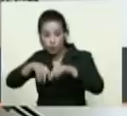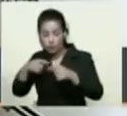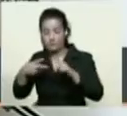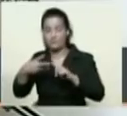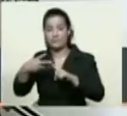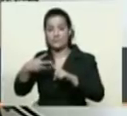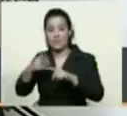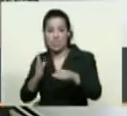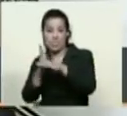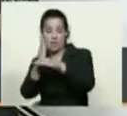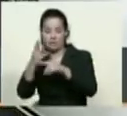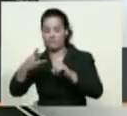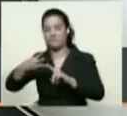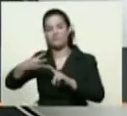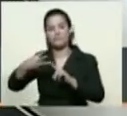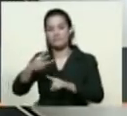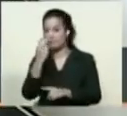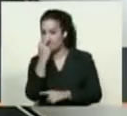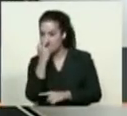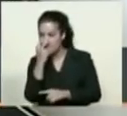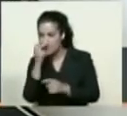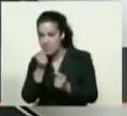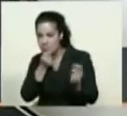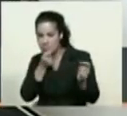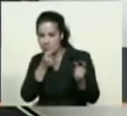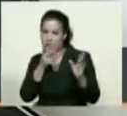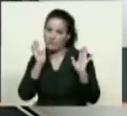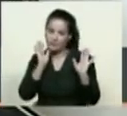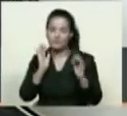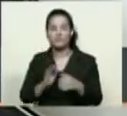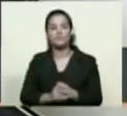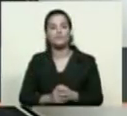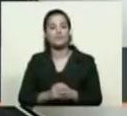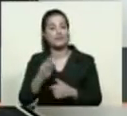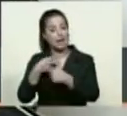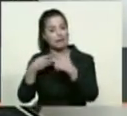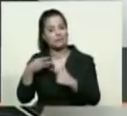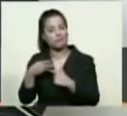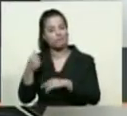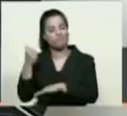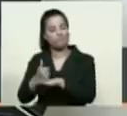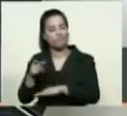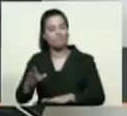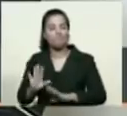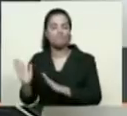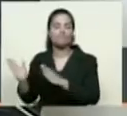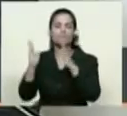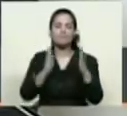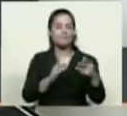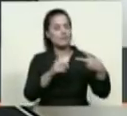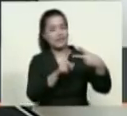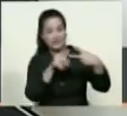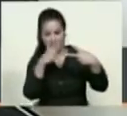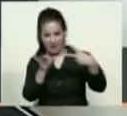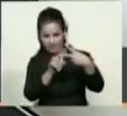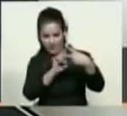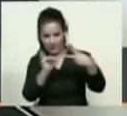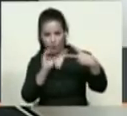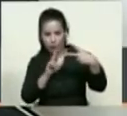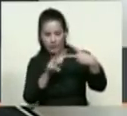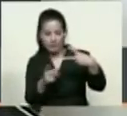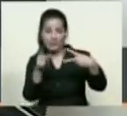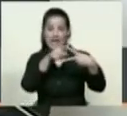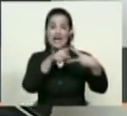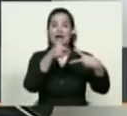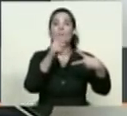y espionaje. Fíjense, nosotros, contestando a su primera pregunta, nosotros sí creemos que cada elección es